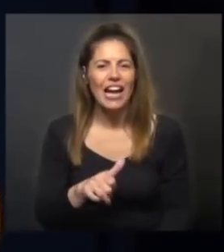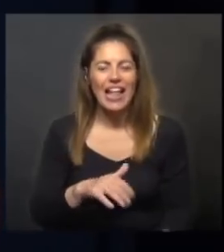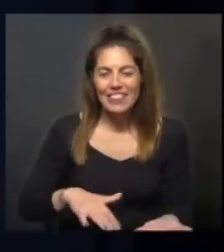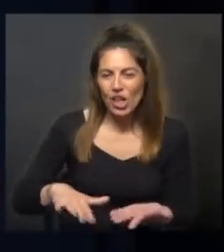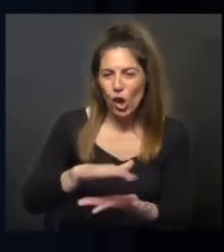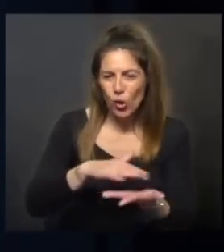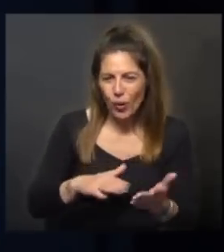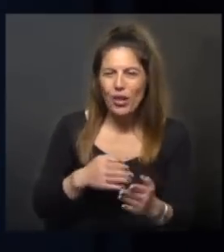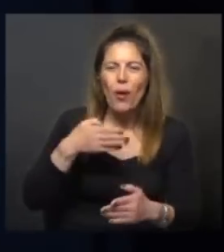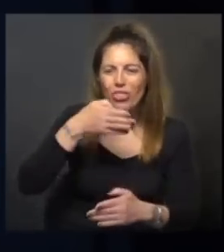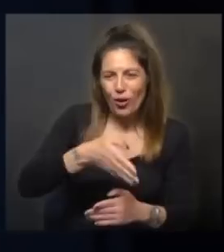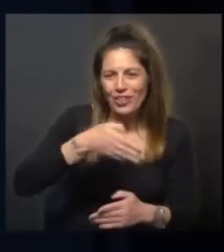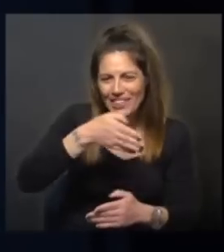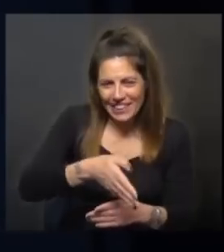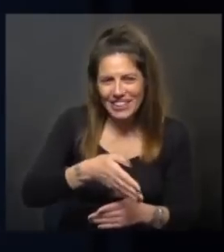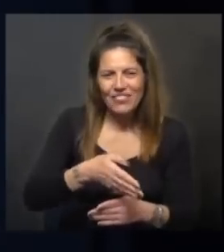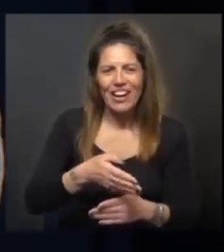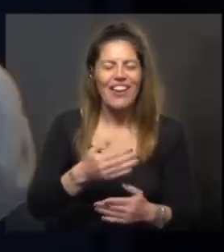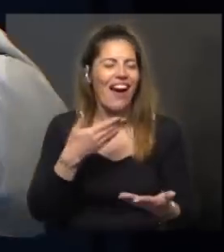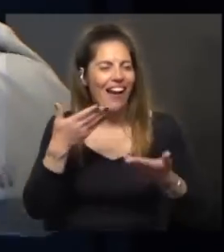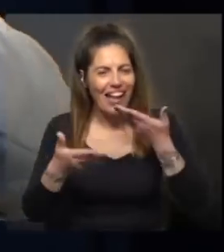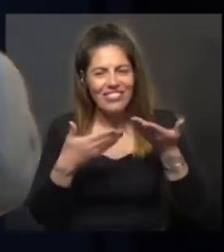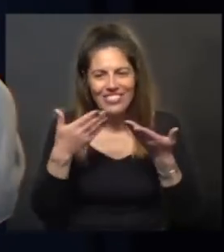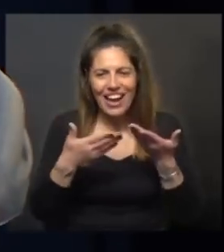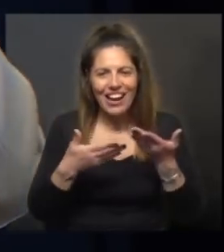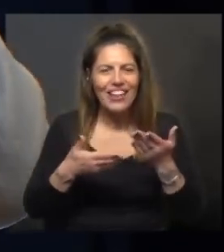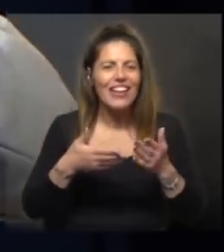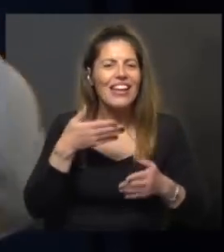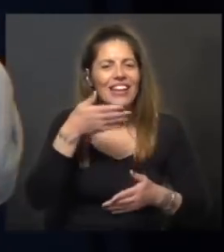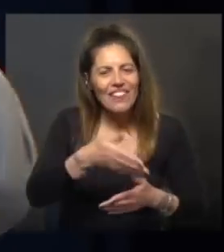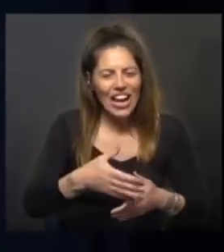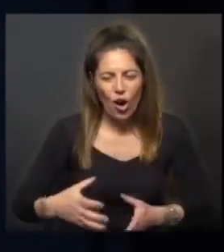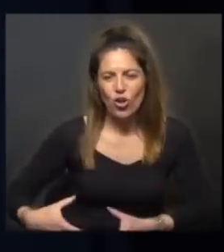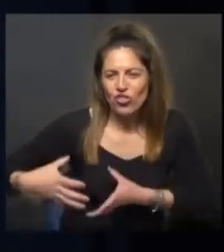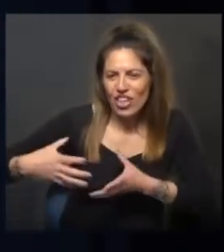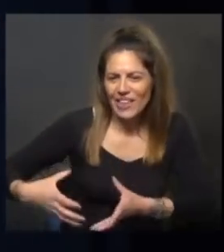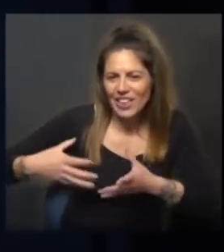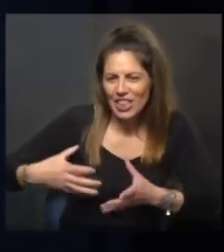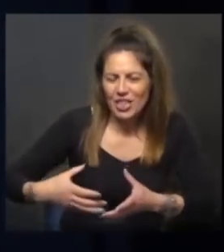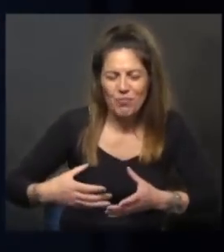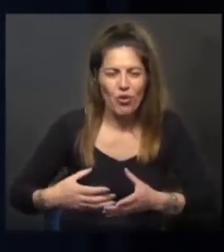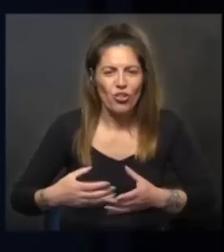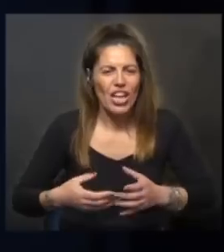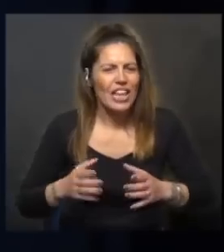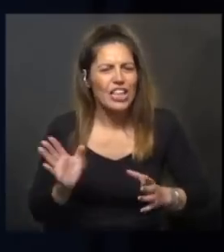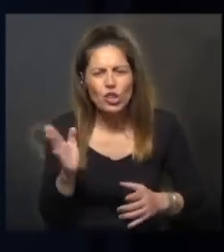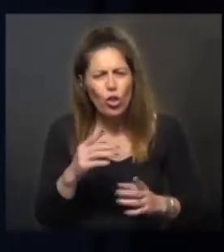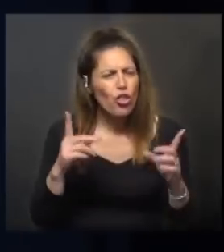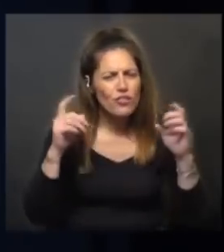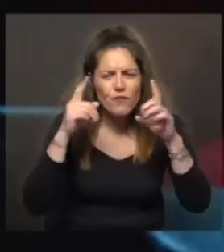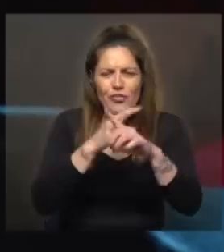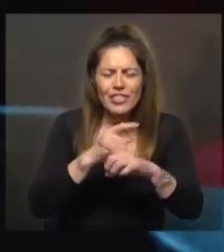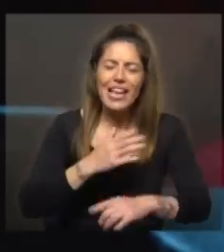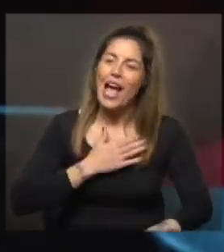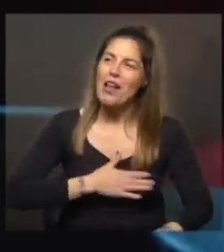cuando iban ahí a roba a cantar que vas con los equipos y es todo dificultad no y que el